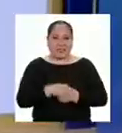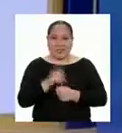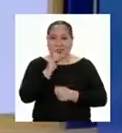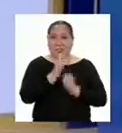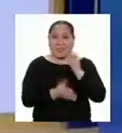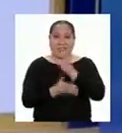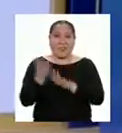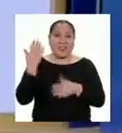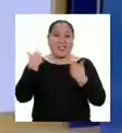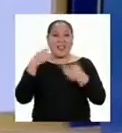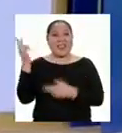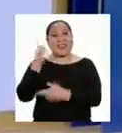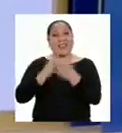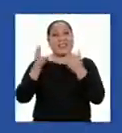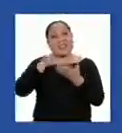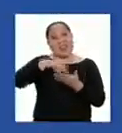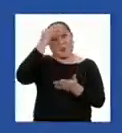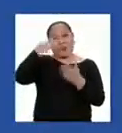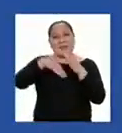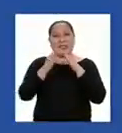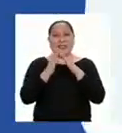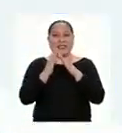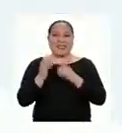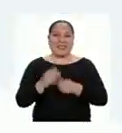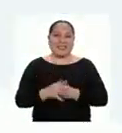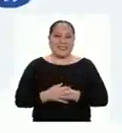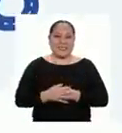No se vayan, ya volvemos con Aprendo en Casa.